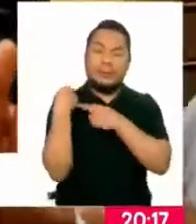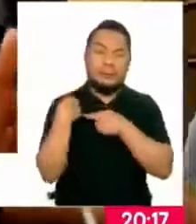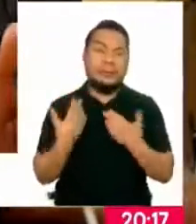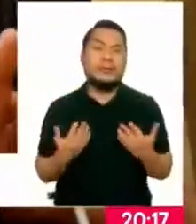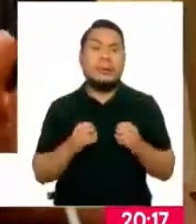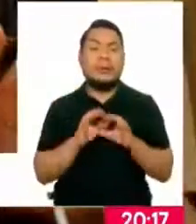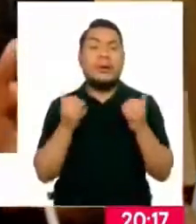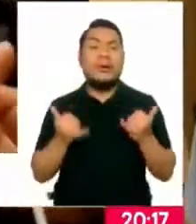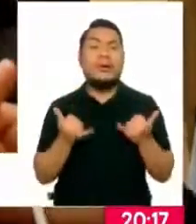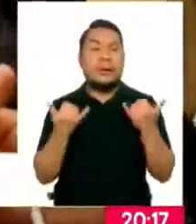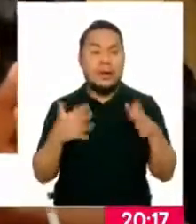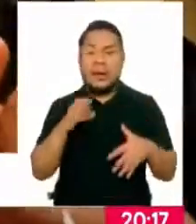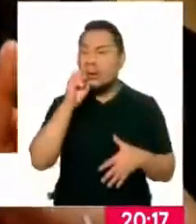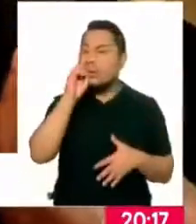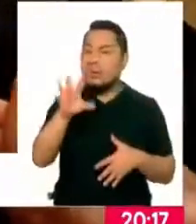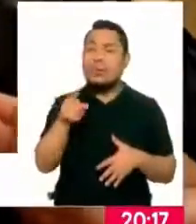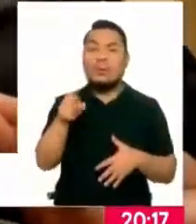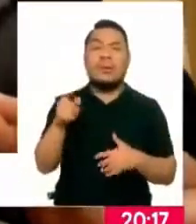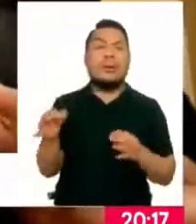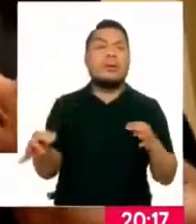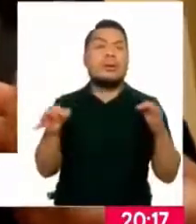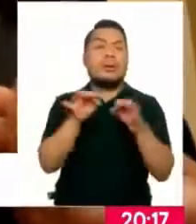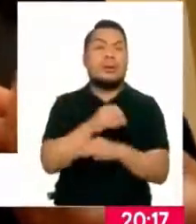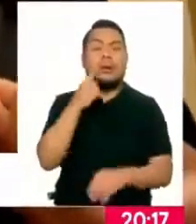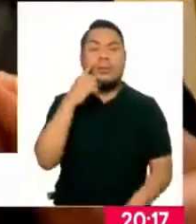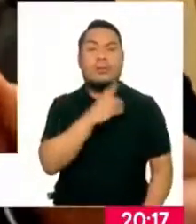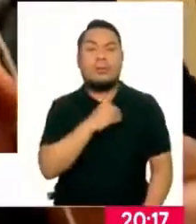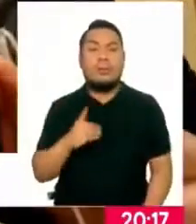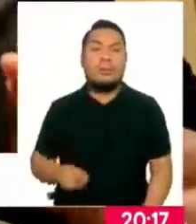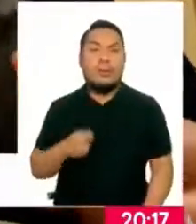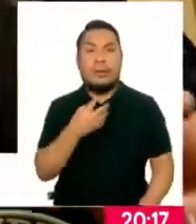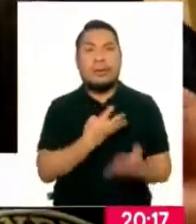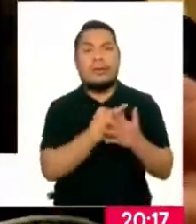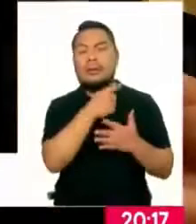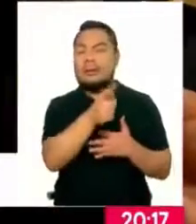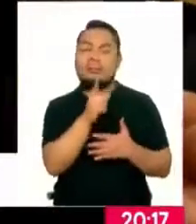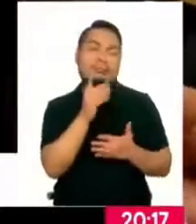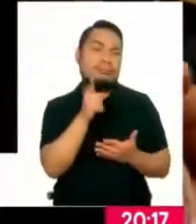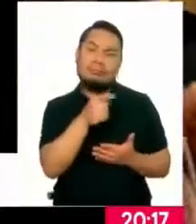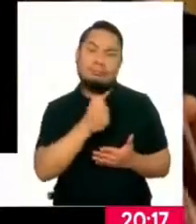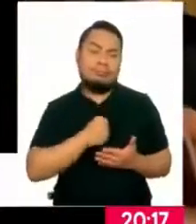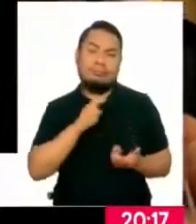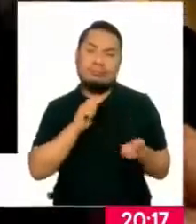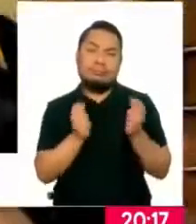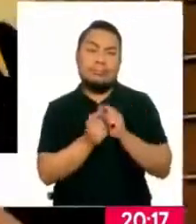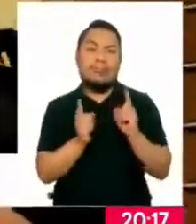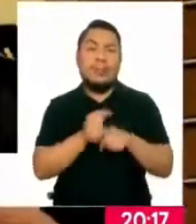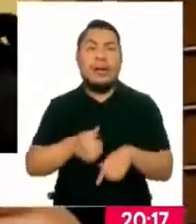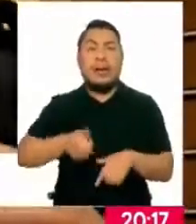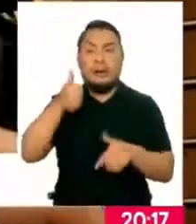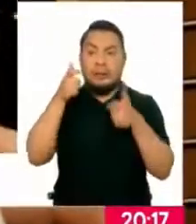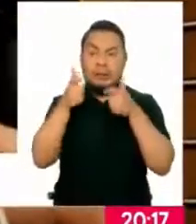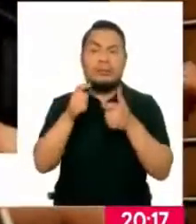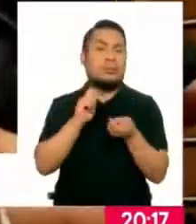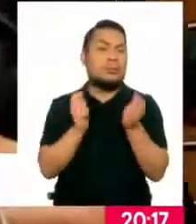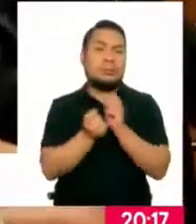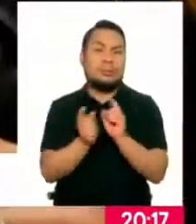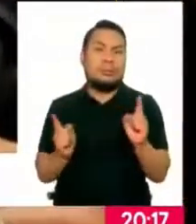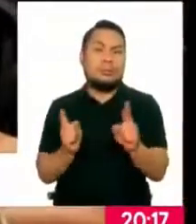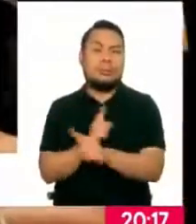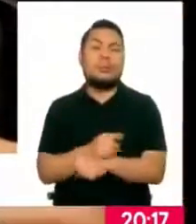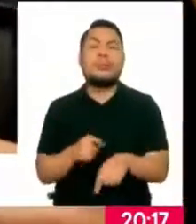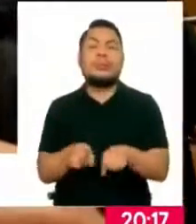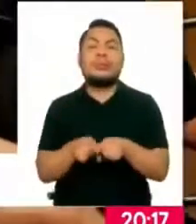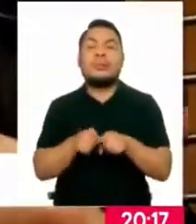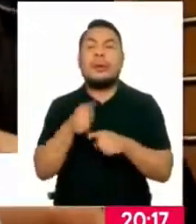responsabilidades, el día de hoy ya se le ha comunicado su relevo al director del establecimiento penitenciario y también al jefe de seguridad. Y también nuestra solicitud